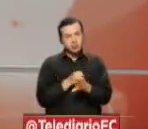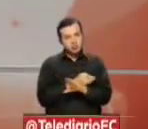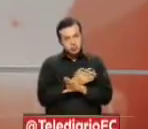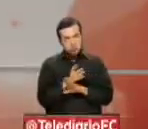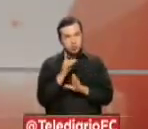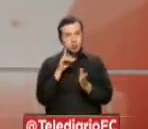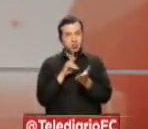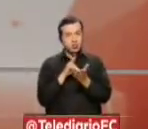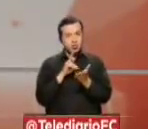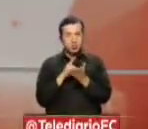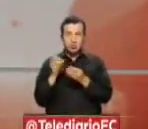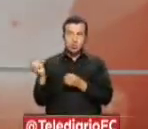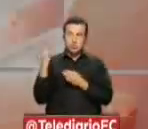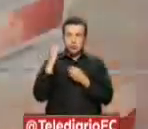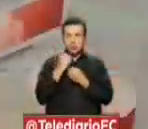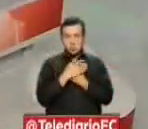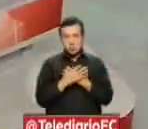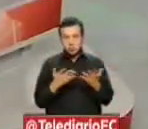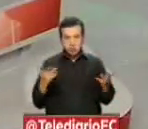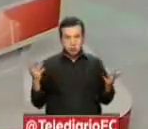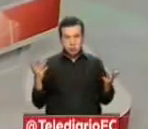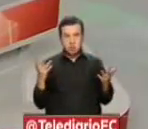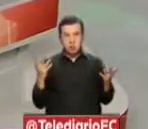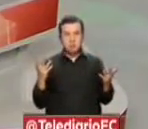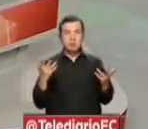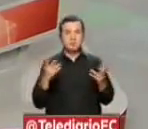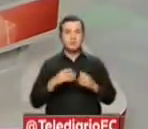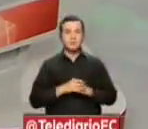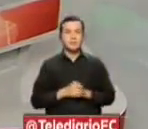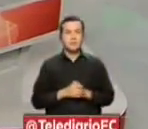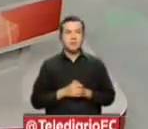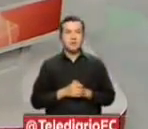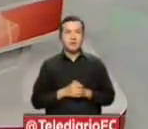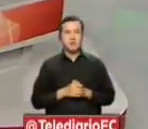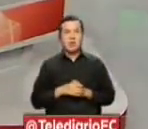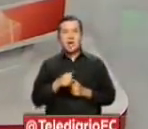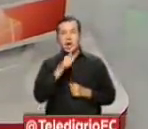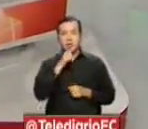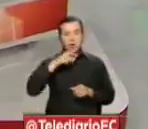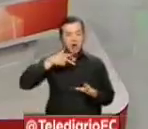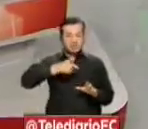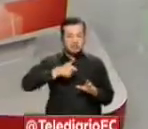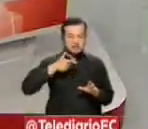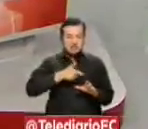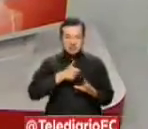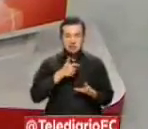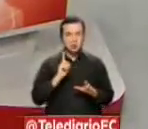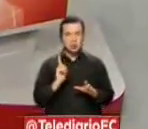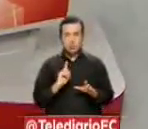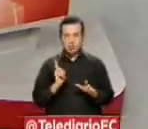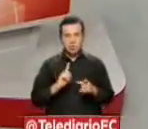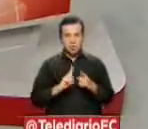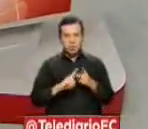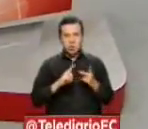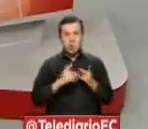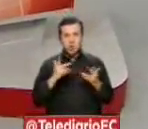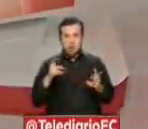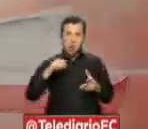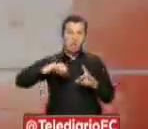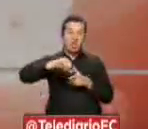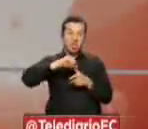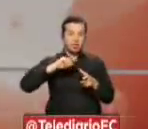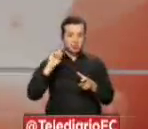recomendaciones que el médico veterinario te diga. Tampoco puedes meter un poco agua o algún otro líquido que pueda hacerles